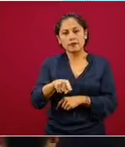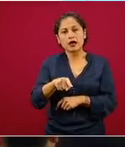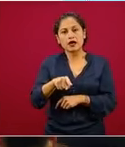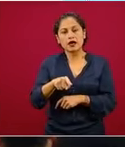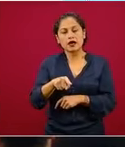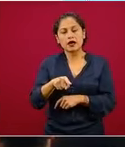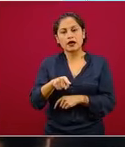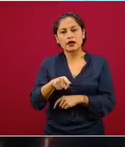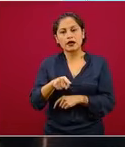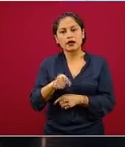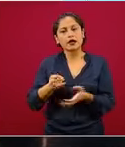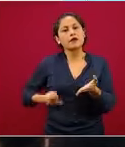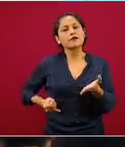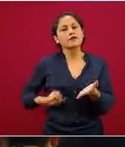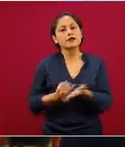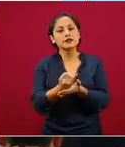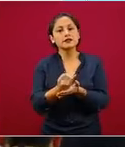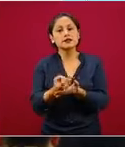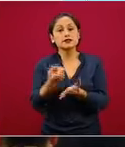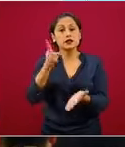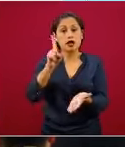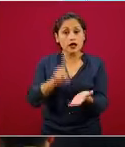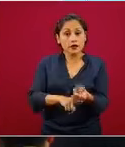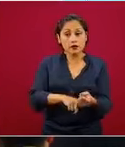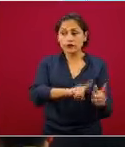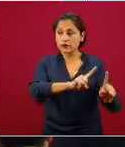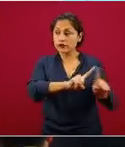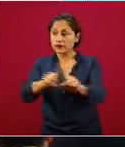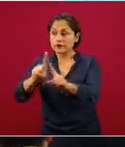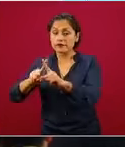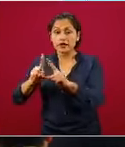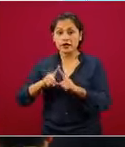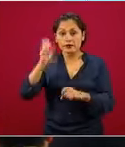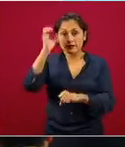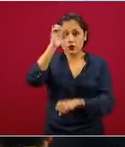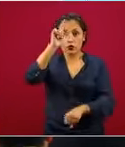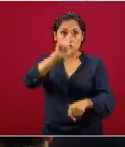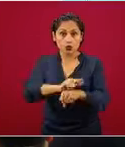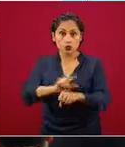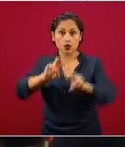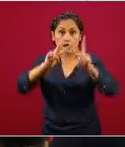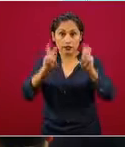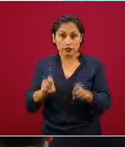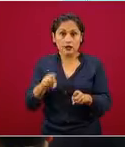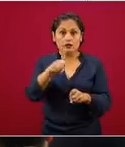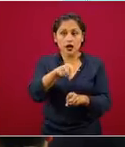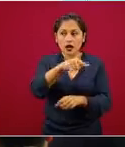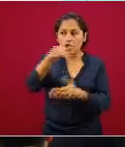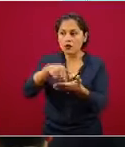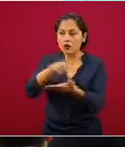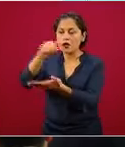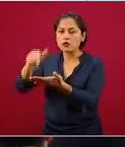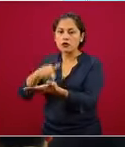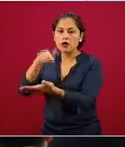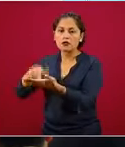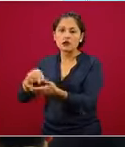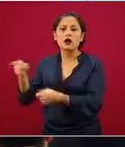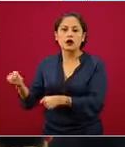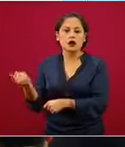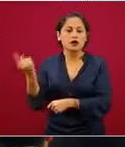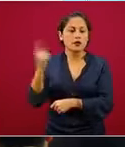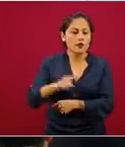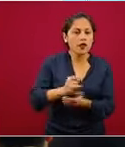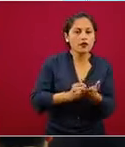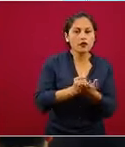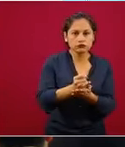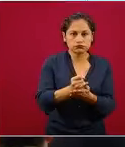definiendo las condiciones de operación de los distintos espacios culturales. Y eso va a ser de gran ayuda, igual que lo está haciendo cada